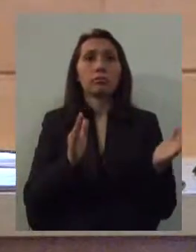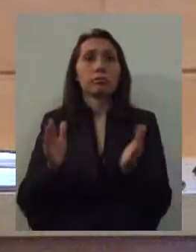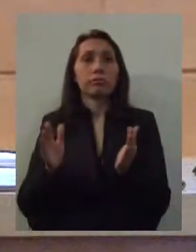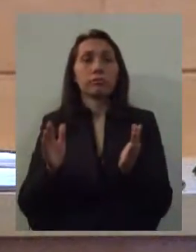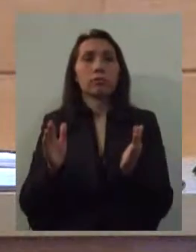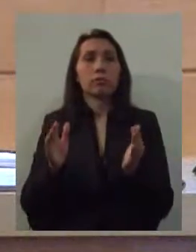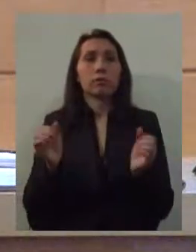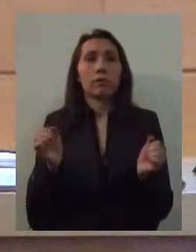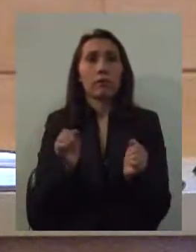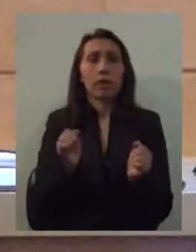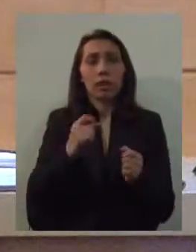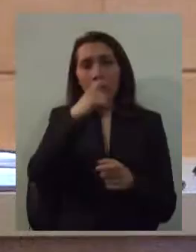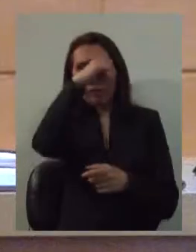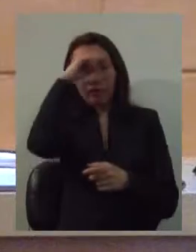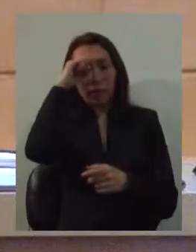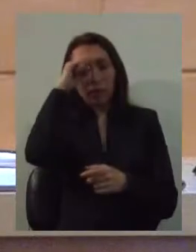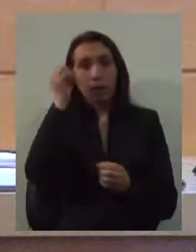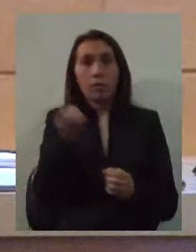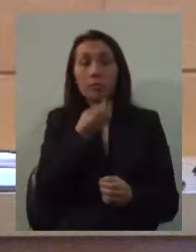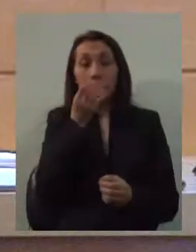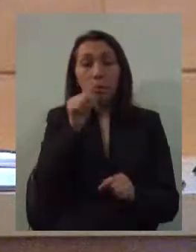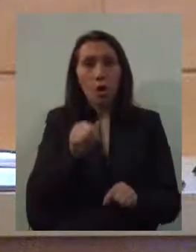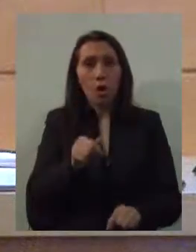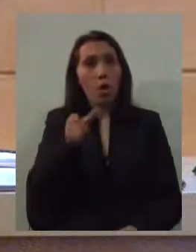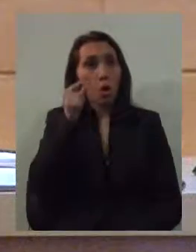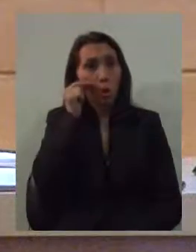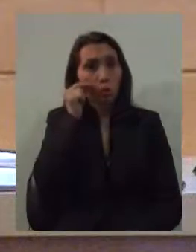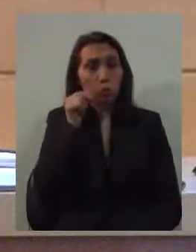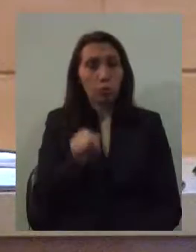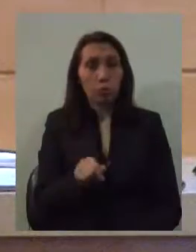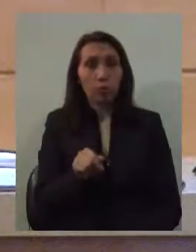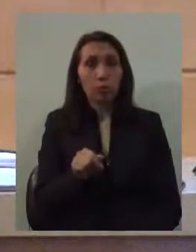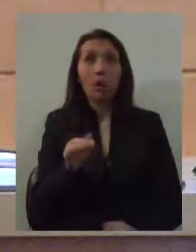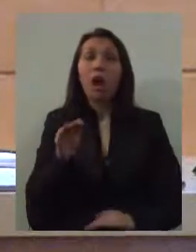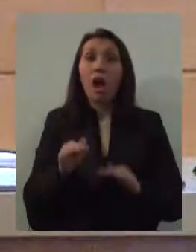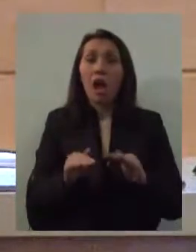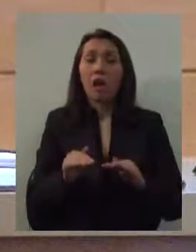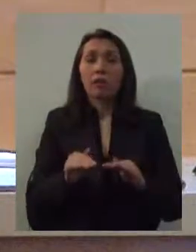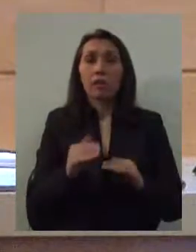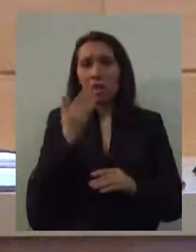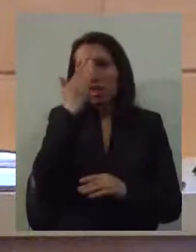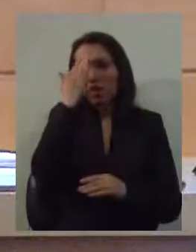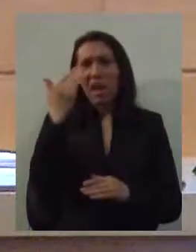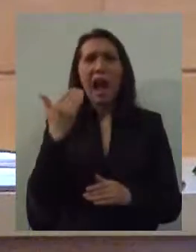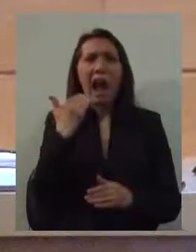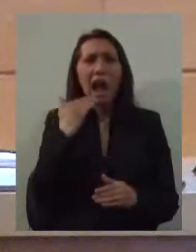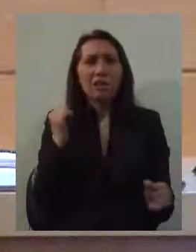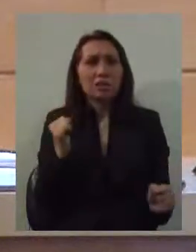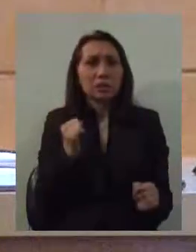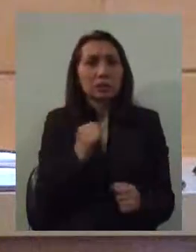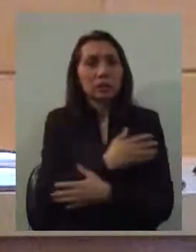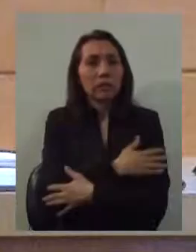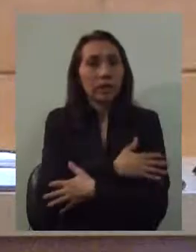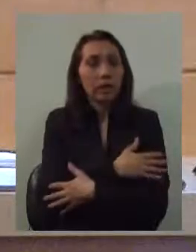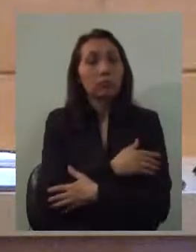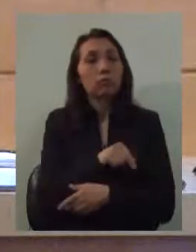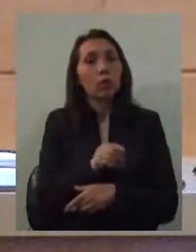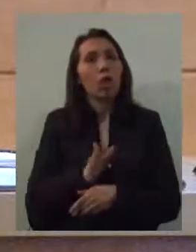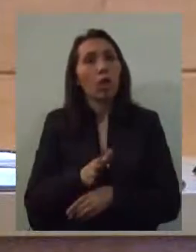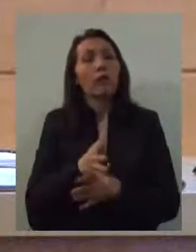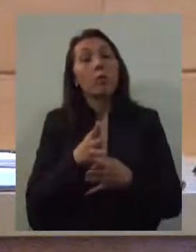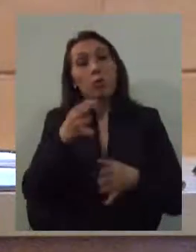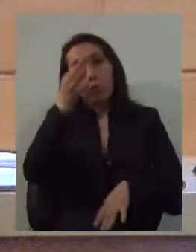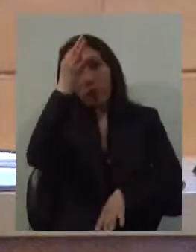corriendo. Y hoy en octubre estamos a veces hasta con días casi de invierno. Y eso nos tiene a